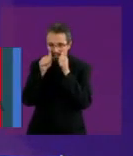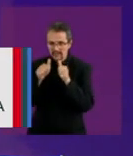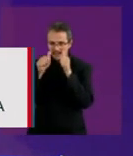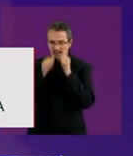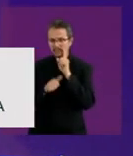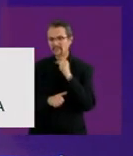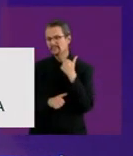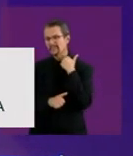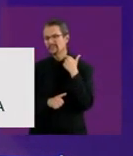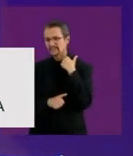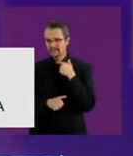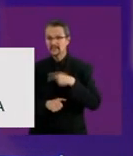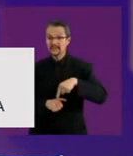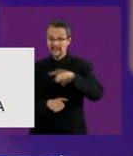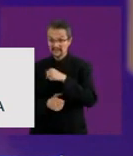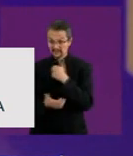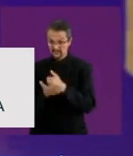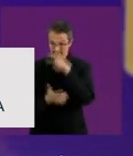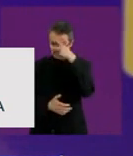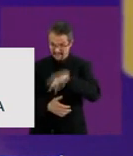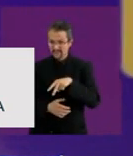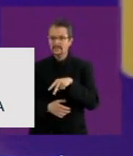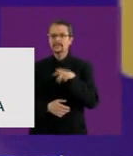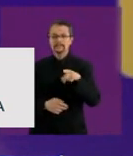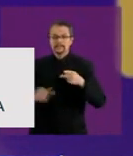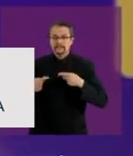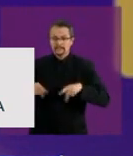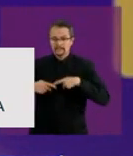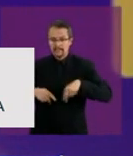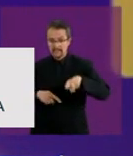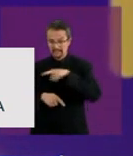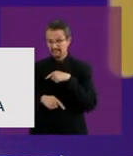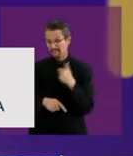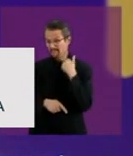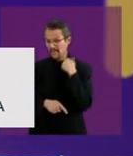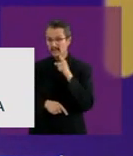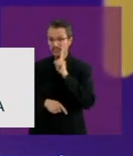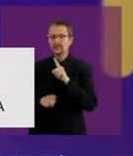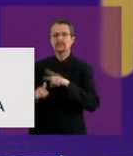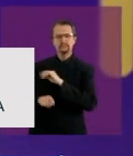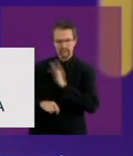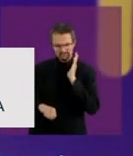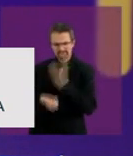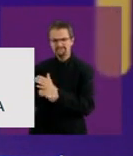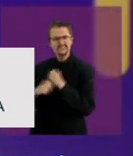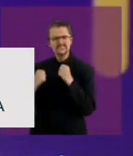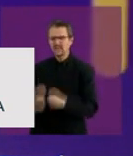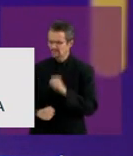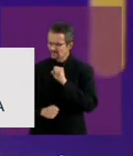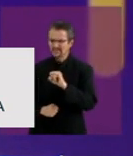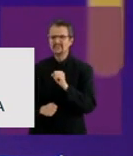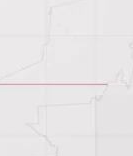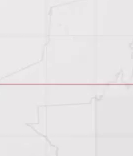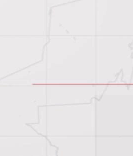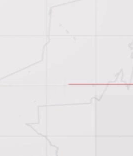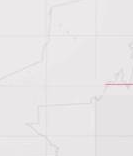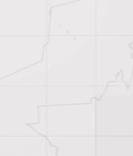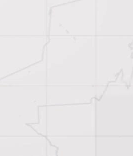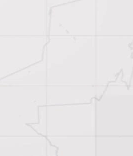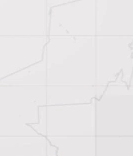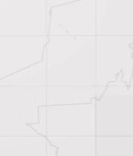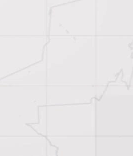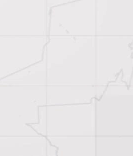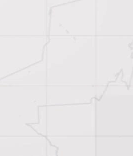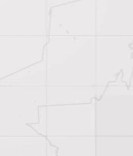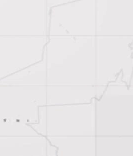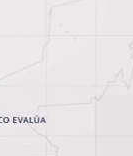México feminicidio que se comete feminicidio que es castigado es decir cero impunidad en femin esto es